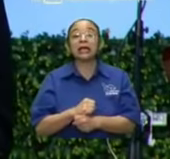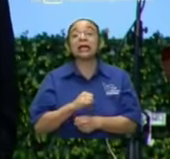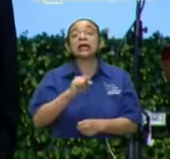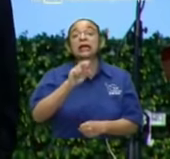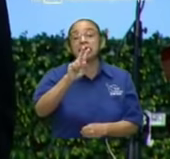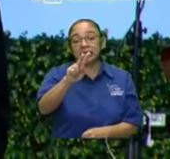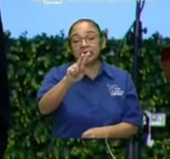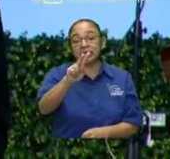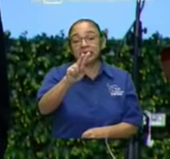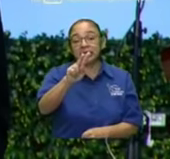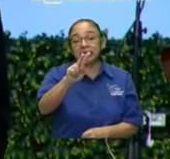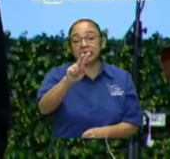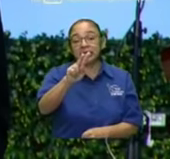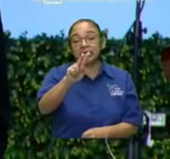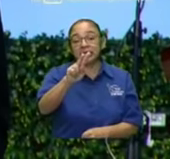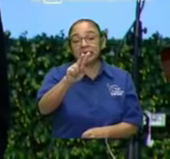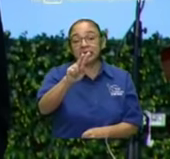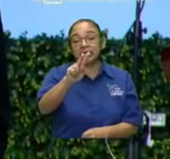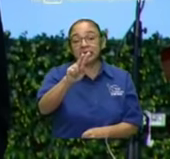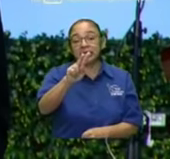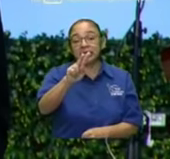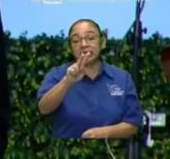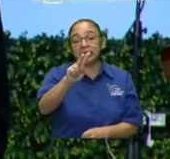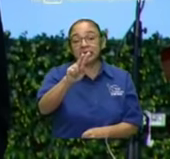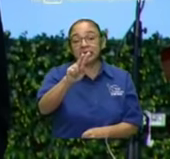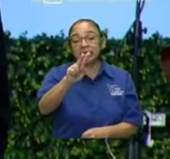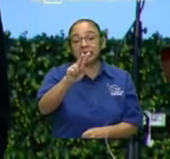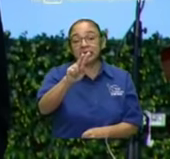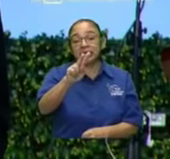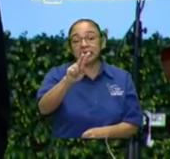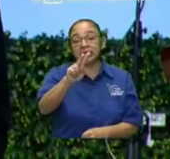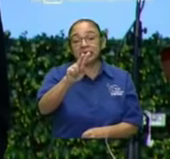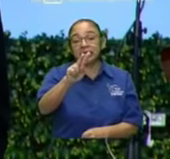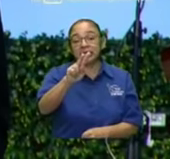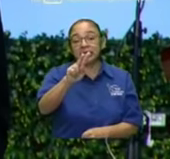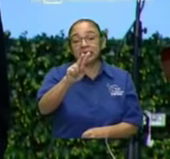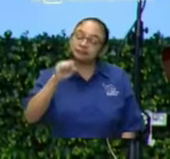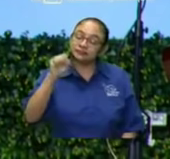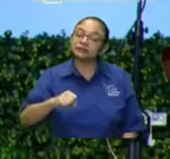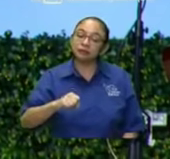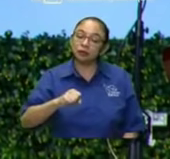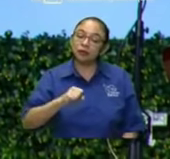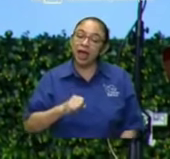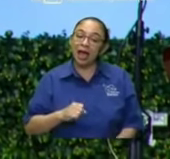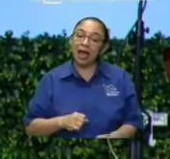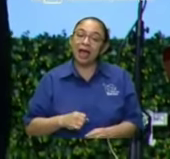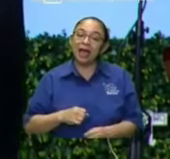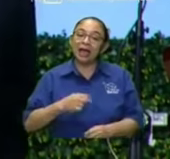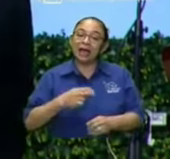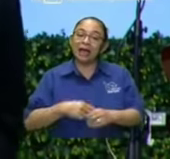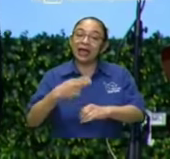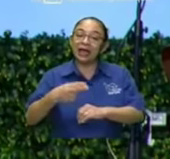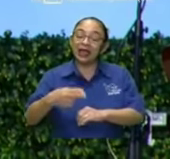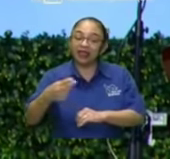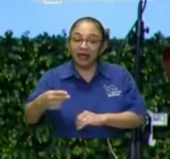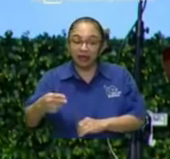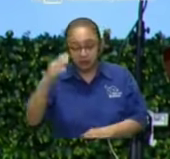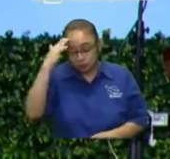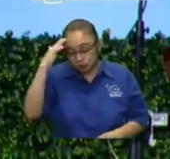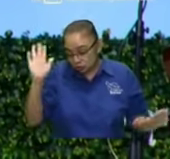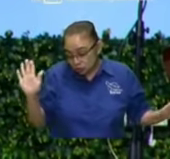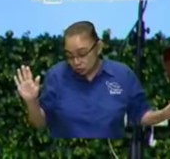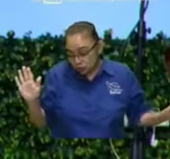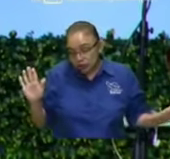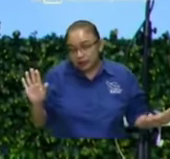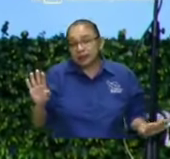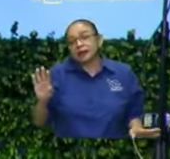esa generación y él tenía su promesa, pero yo sí voy a heredar, yo sí voy a heredar, mi familia va a heredar. Y empezó a, no sé qué le pasa a uno